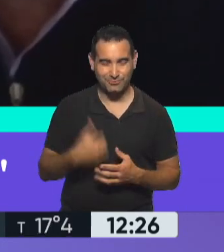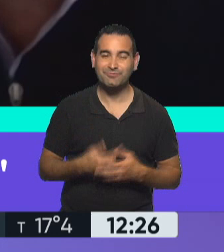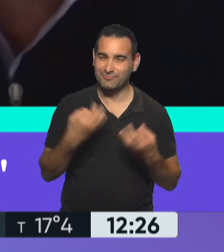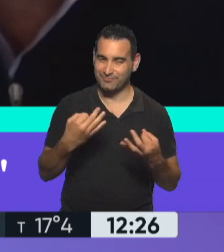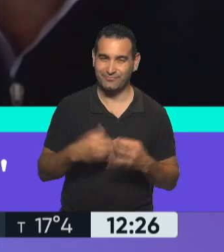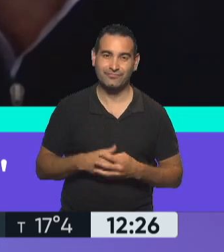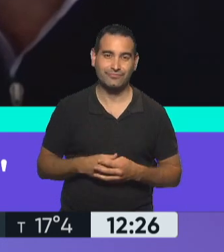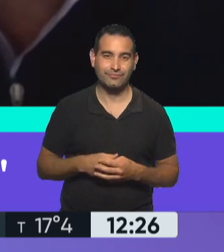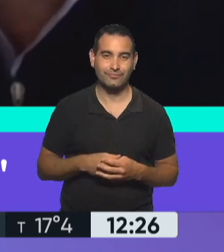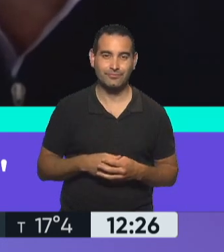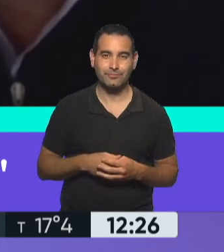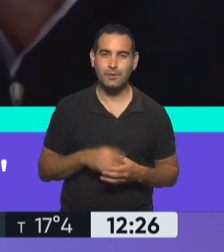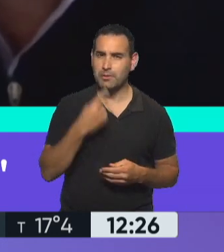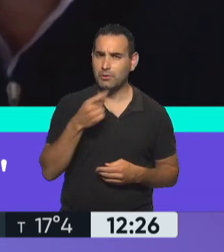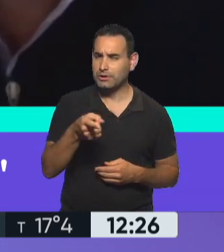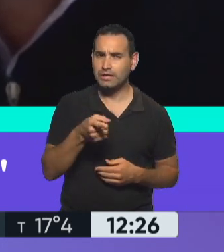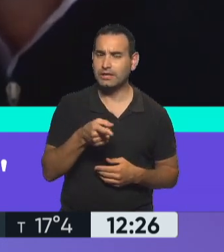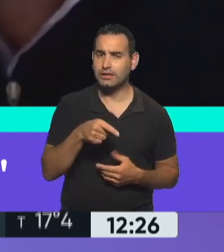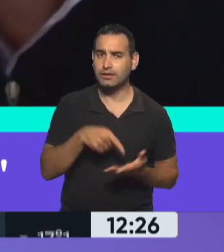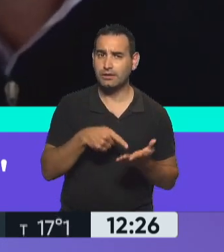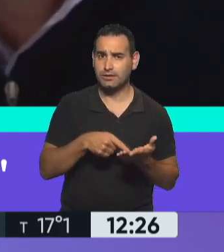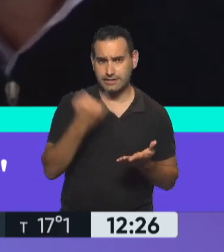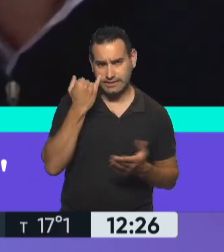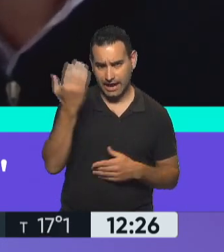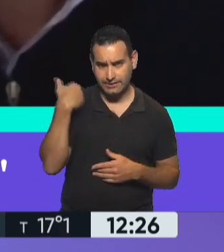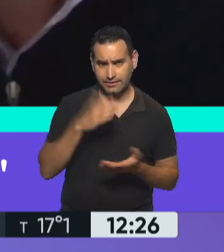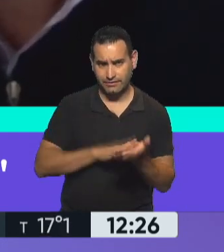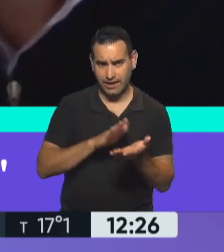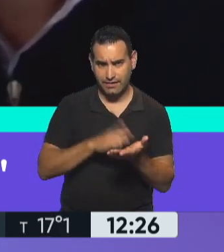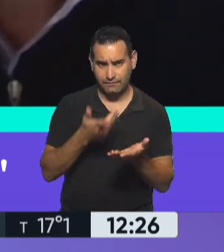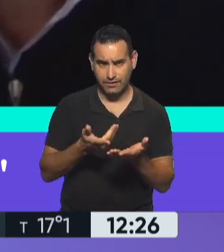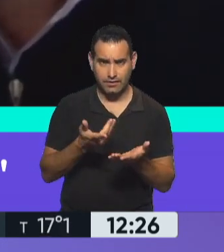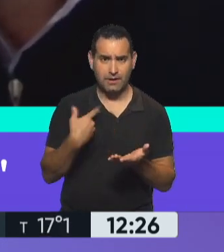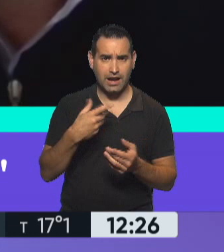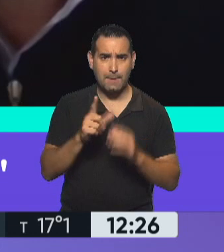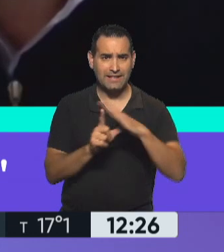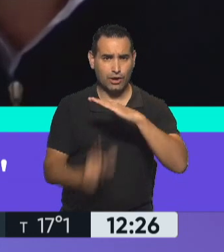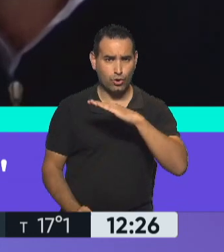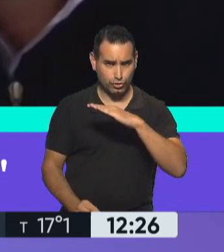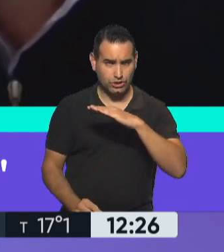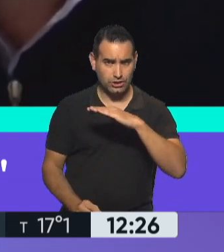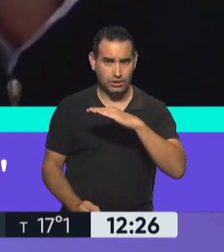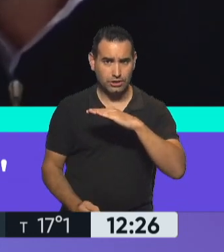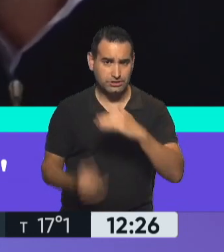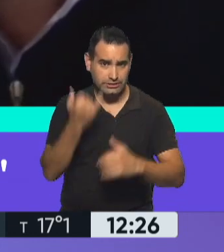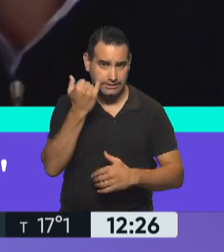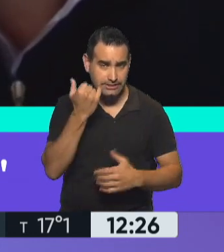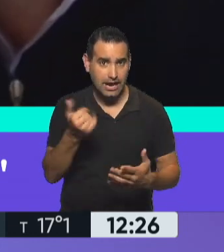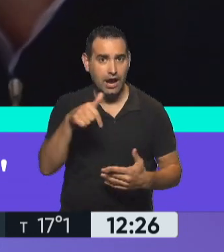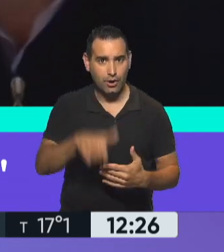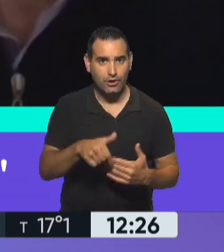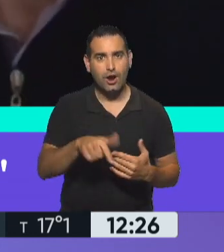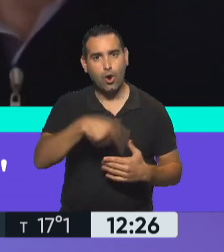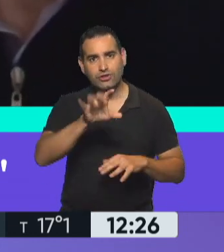bien, esto es una medida que ya existía una tarifa diferencial para la Patagonia, Patagonia Sur, y esto lo extiende a